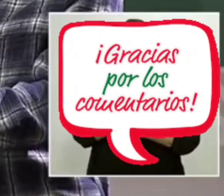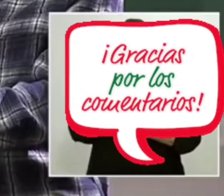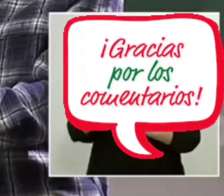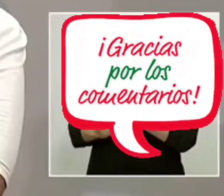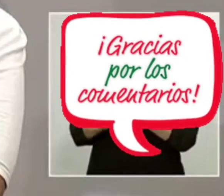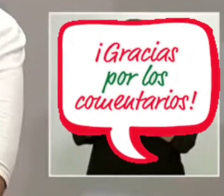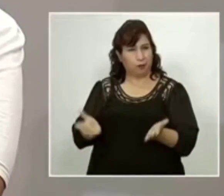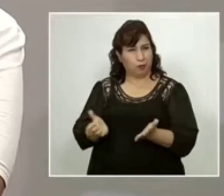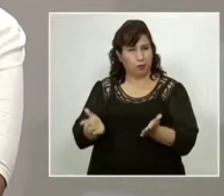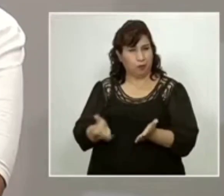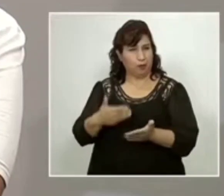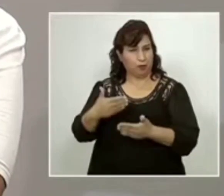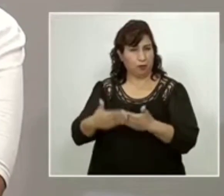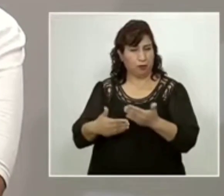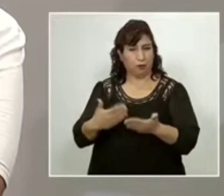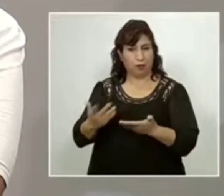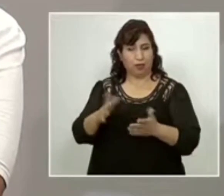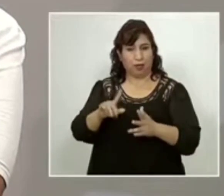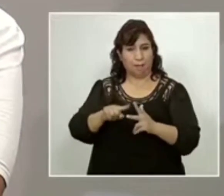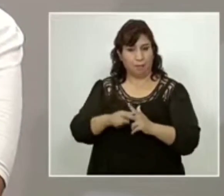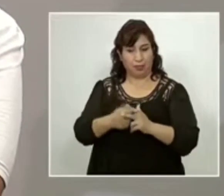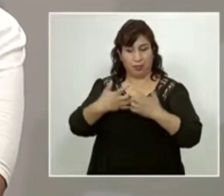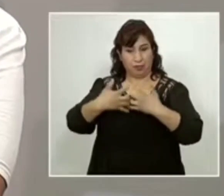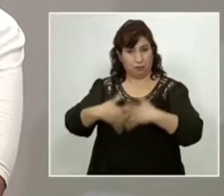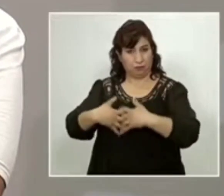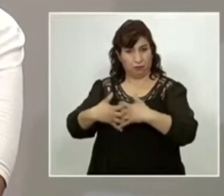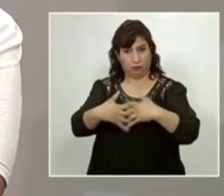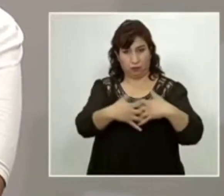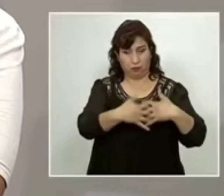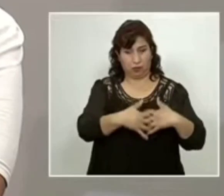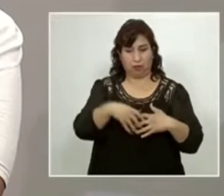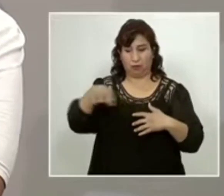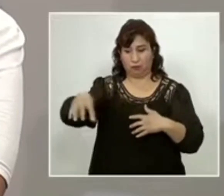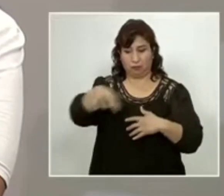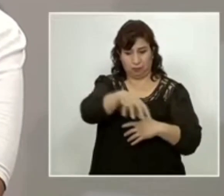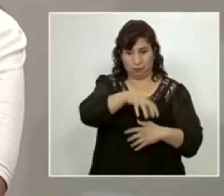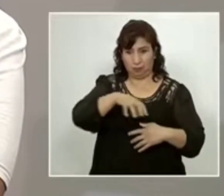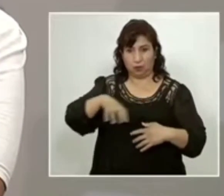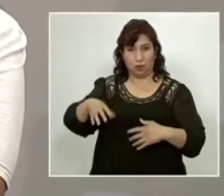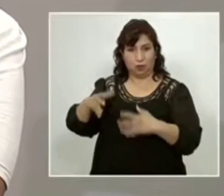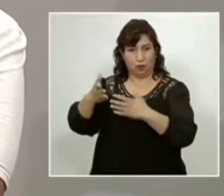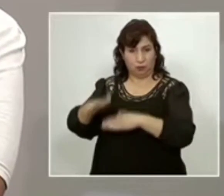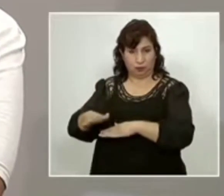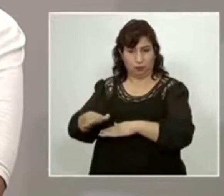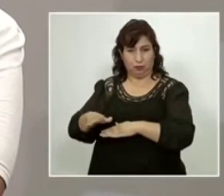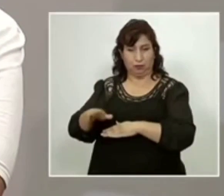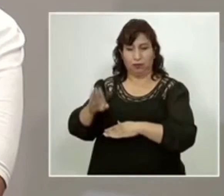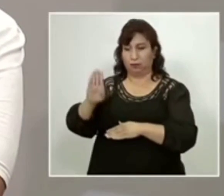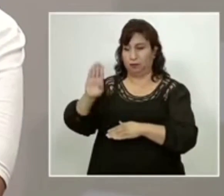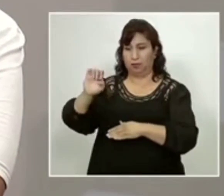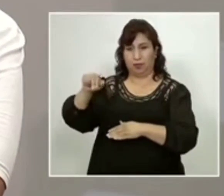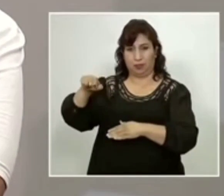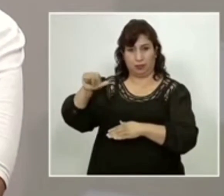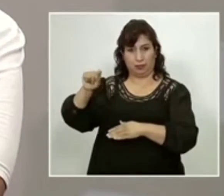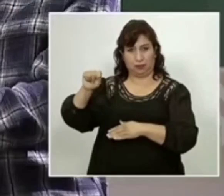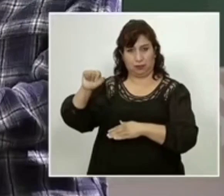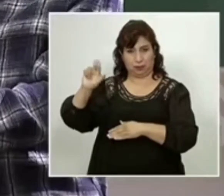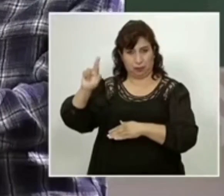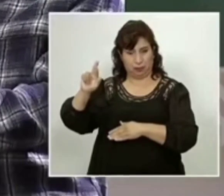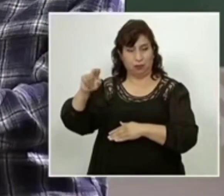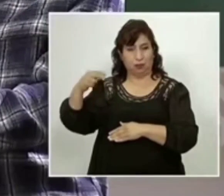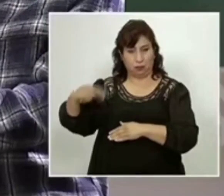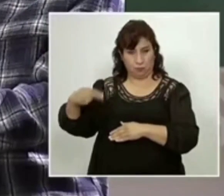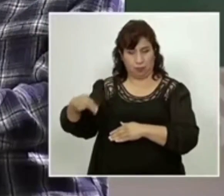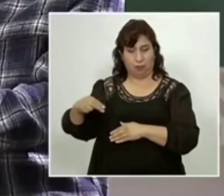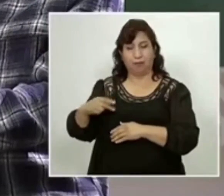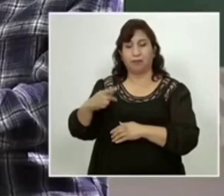promoviendo el que ya empiecen a funcionar todas las sucursales del Banco de Bienestar